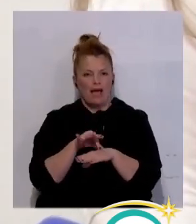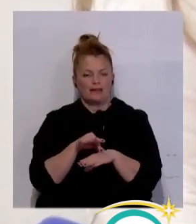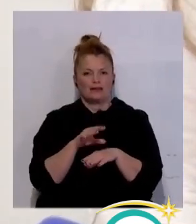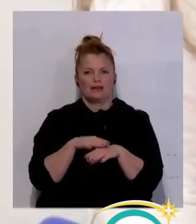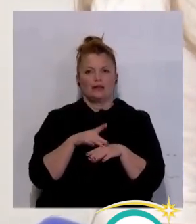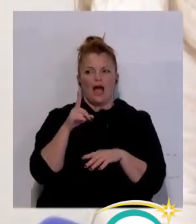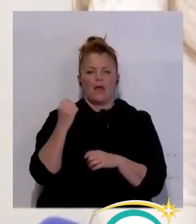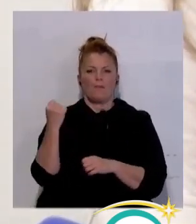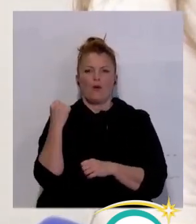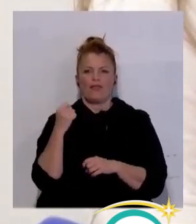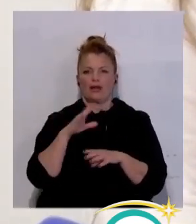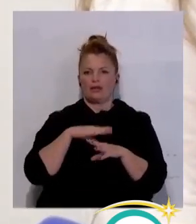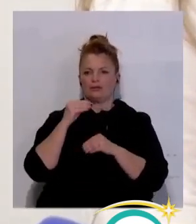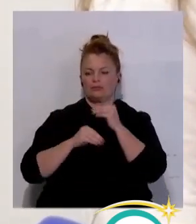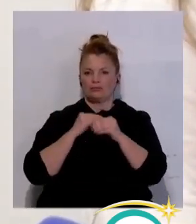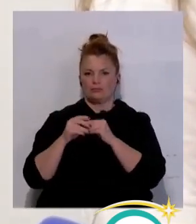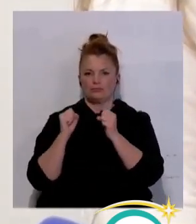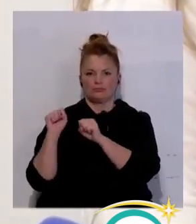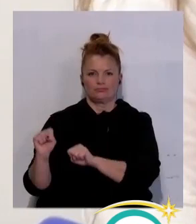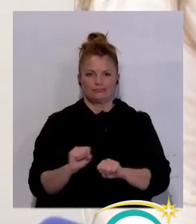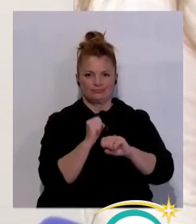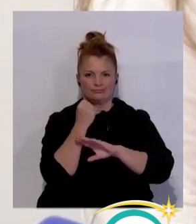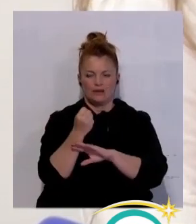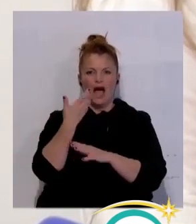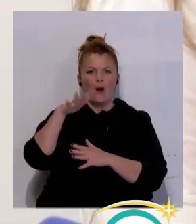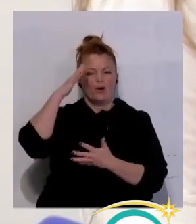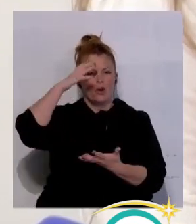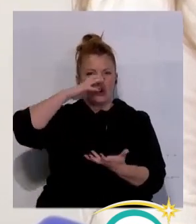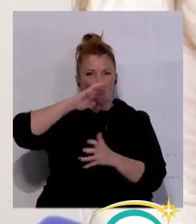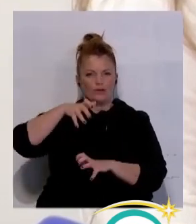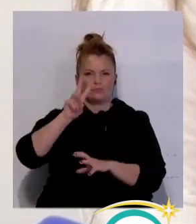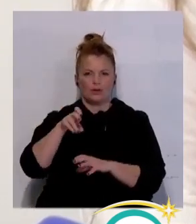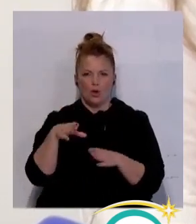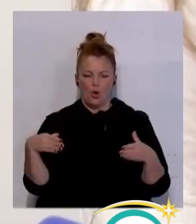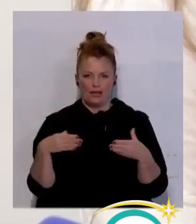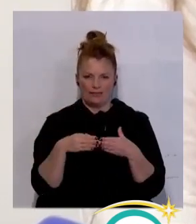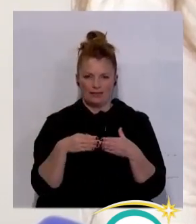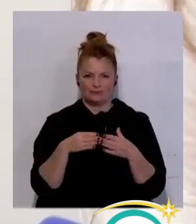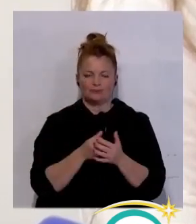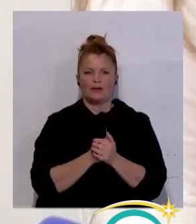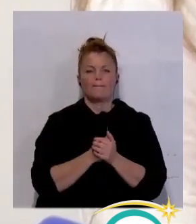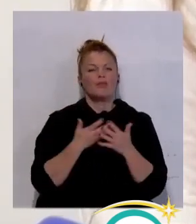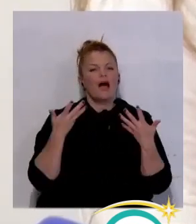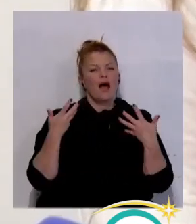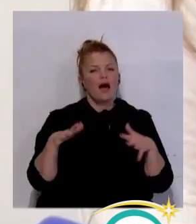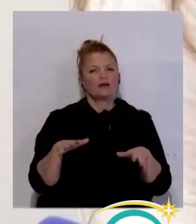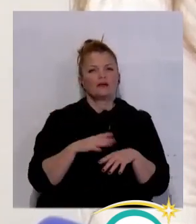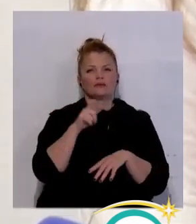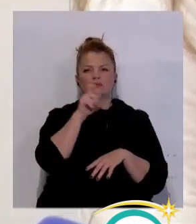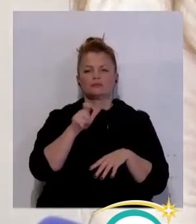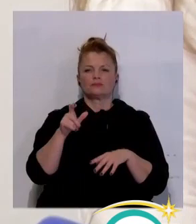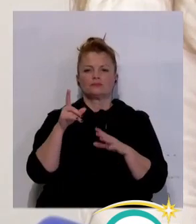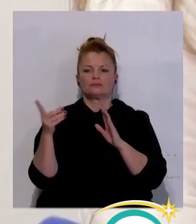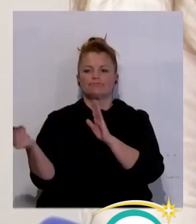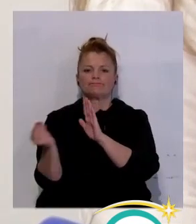si gozan de poder o son amparados por él, aunque sean locuras en este caso colectivas. Incluso algunas de ellas las